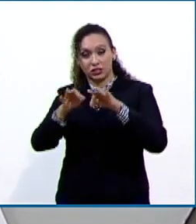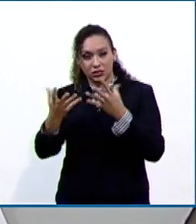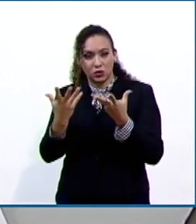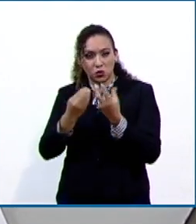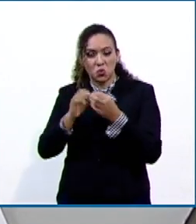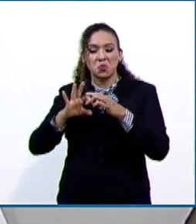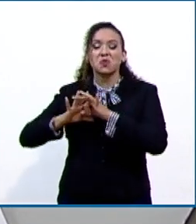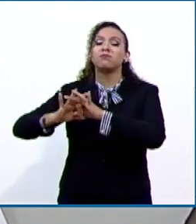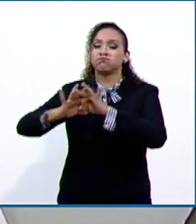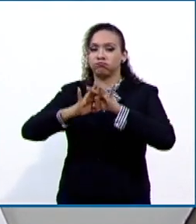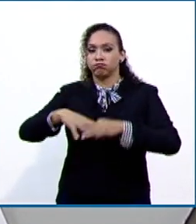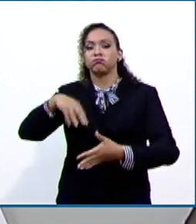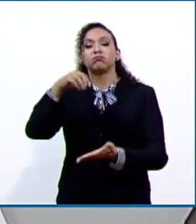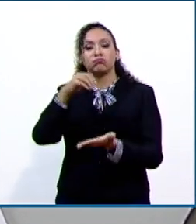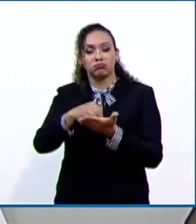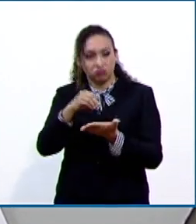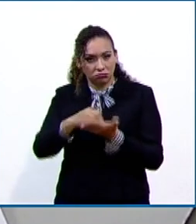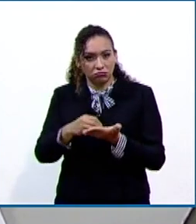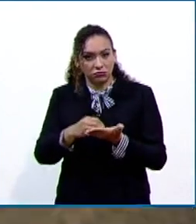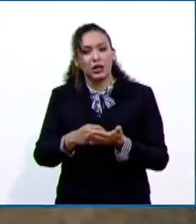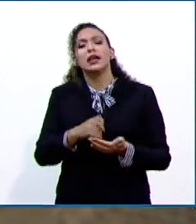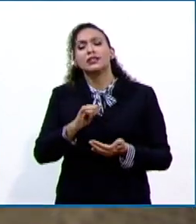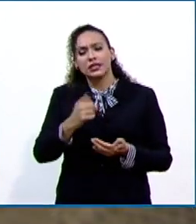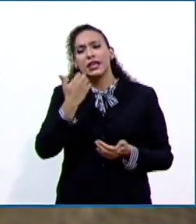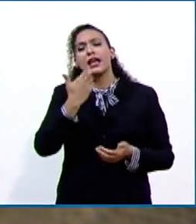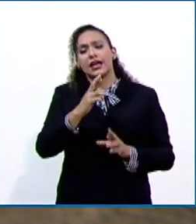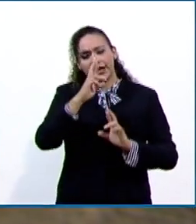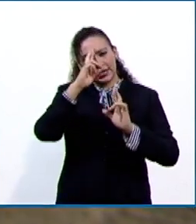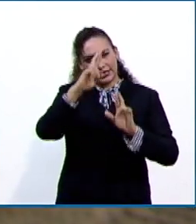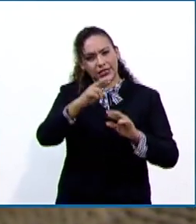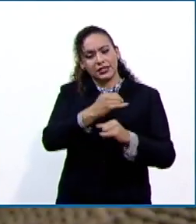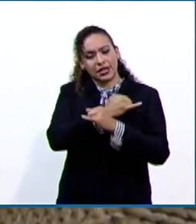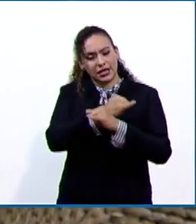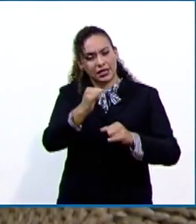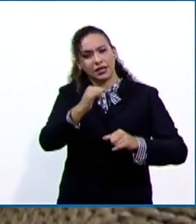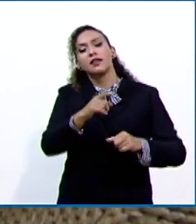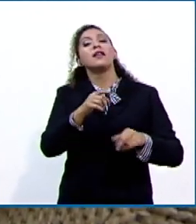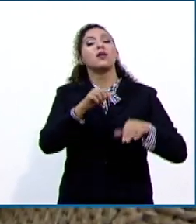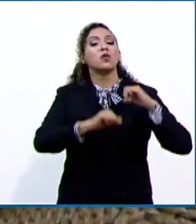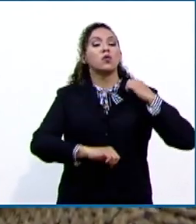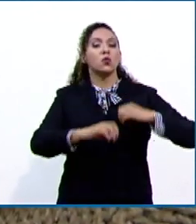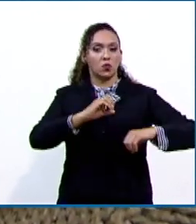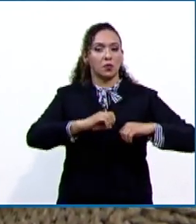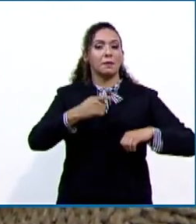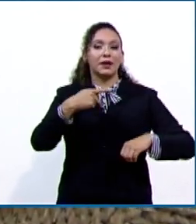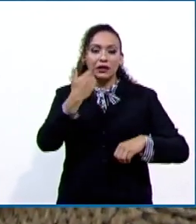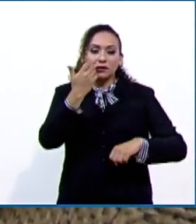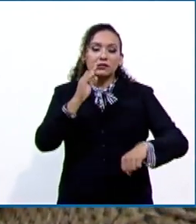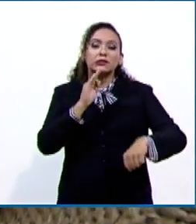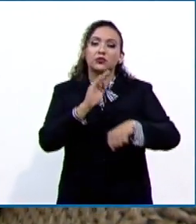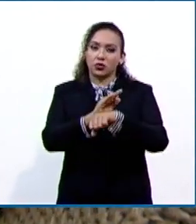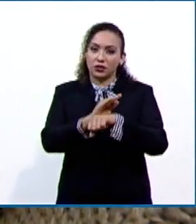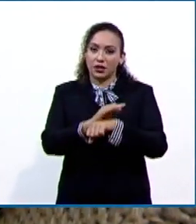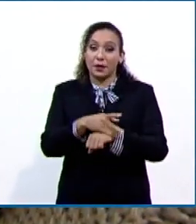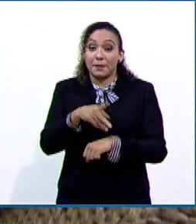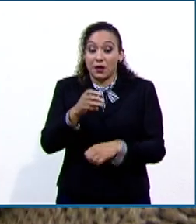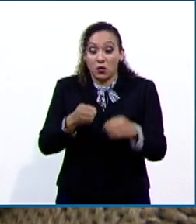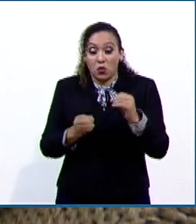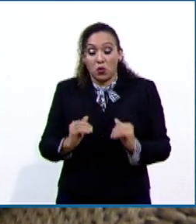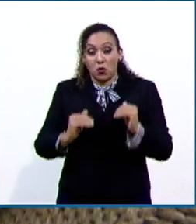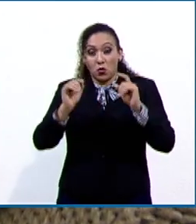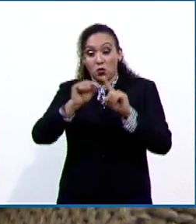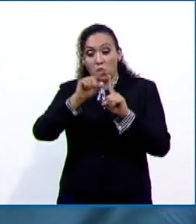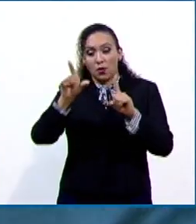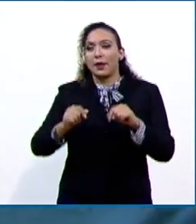cumplir con su función de administrador y respetar la autonomía e independencia del Poder Judicial de la Federación, mientras que a la Suprema Corte